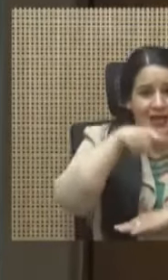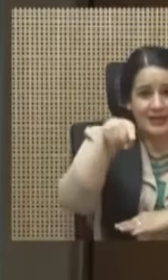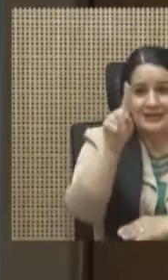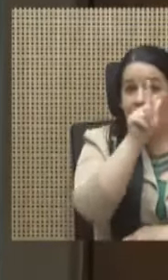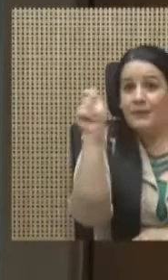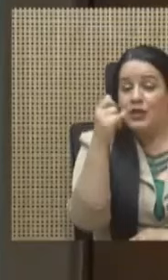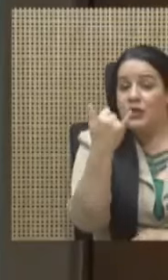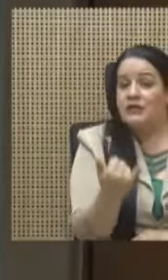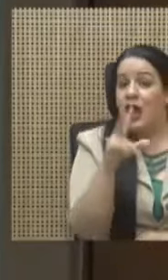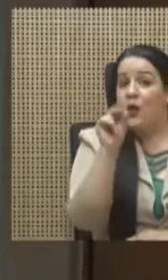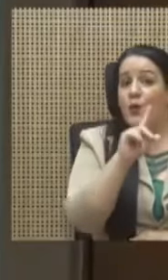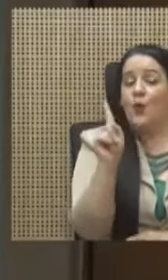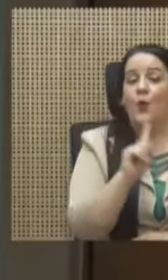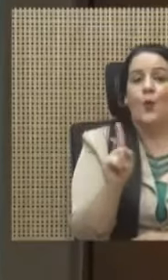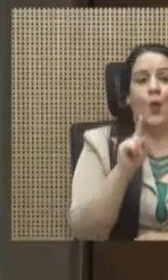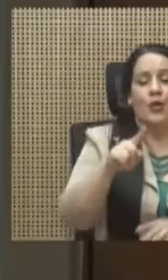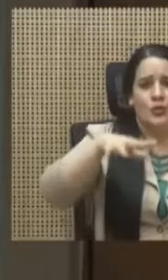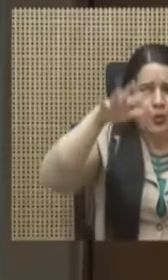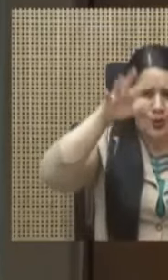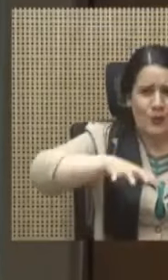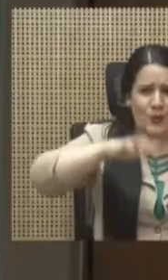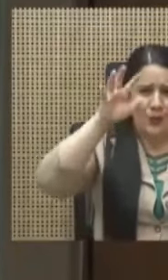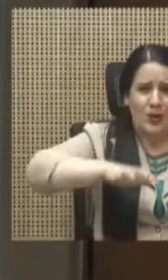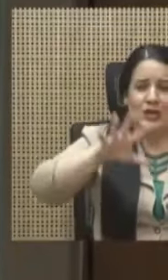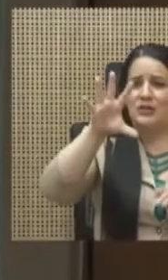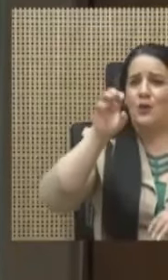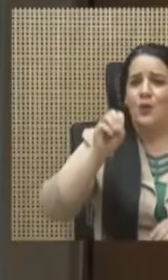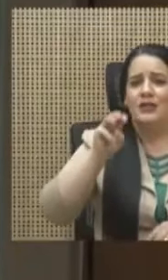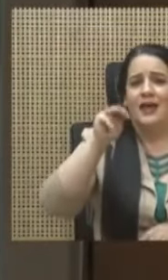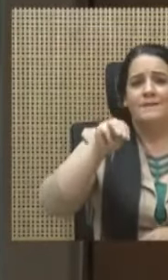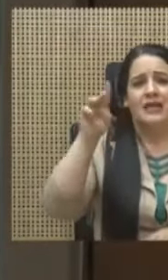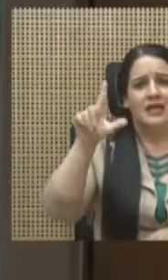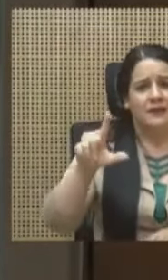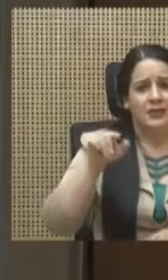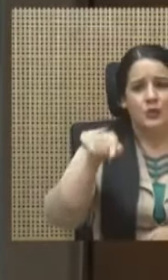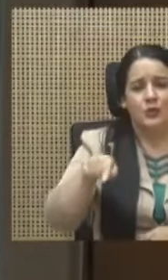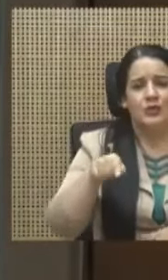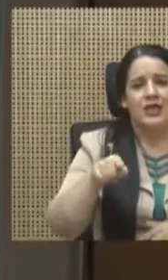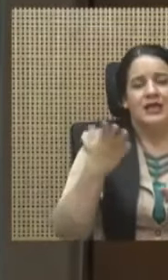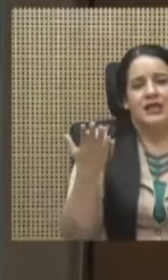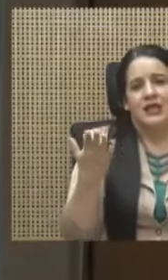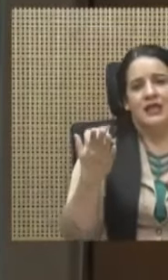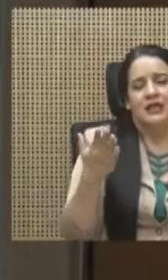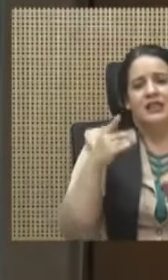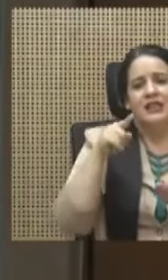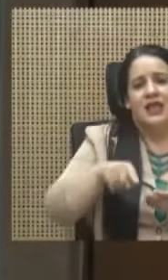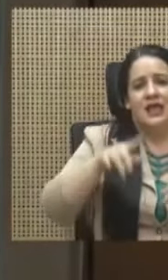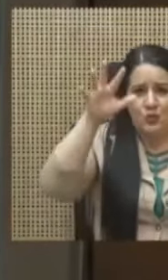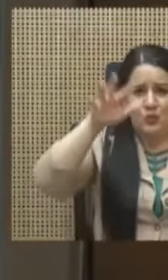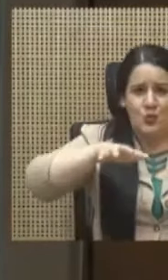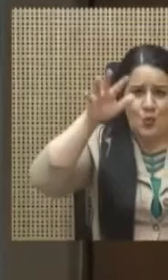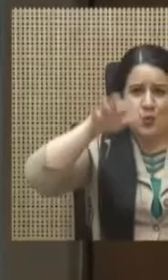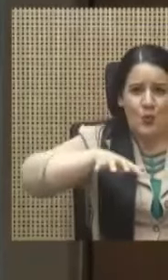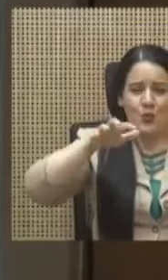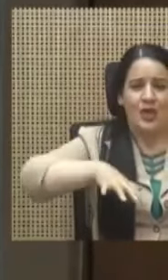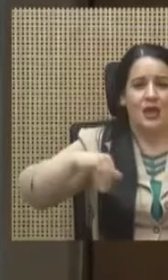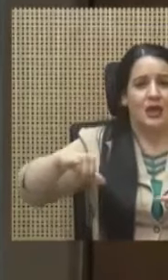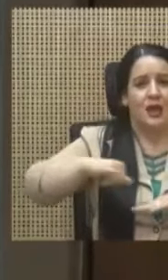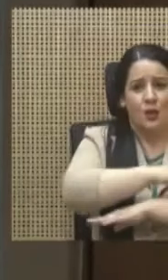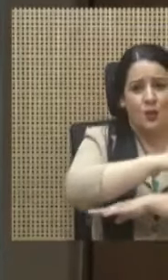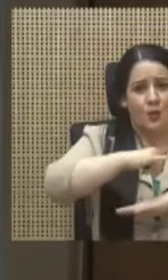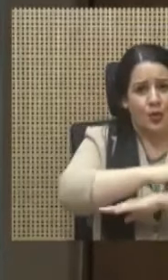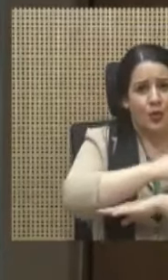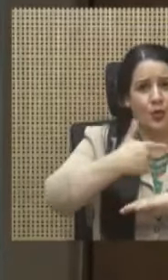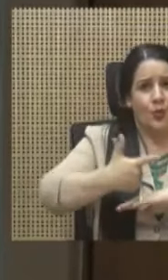tormenta tropical cayeron 50 mm sobre sobre el milímetros de agua verdad de lluvia sobre el aeropuerto danielo